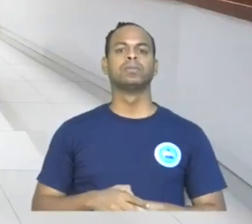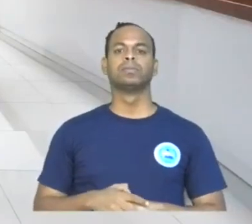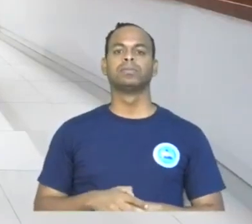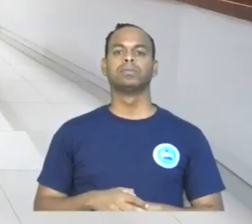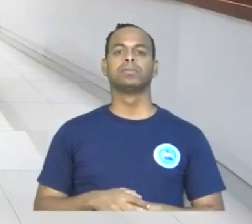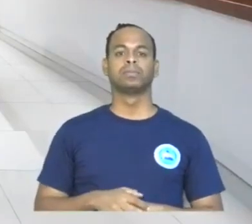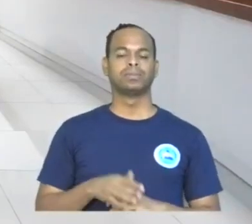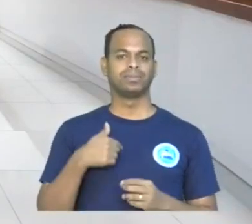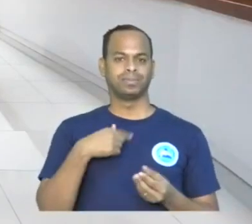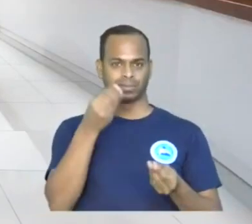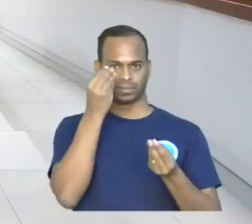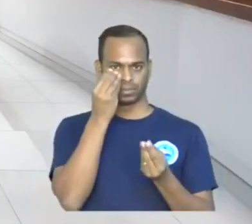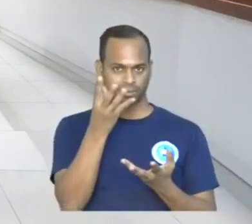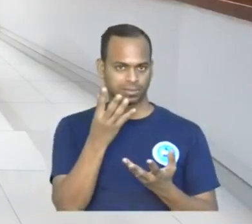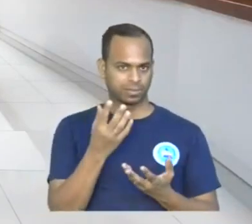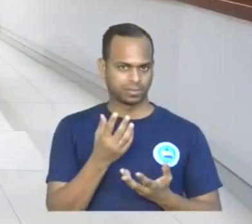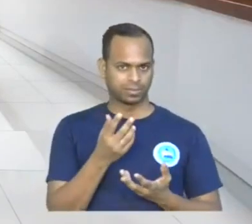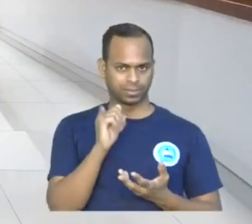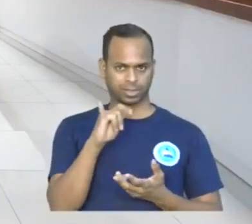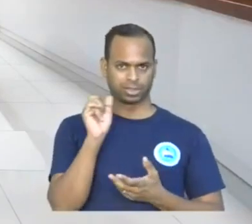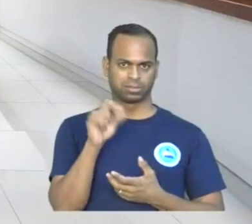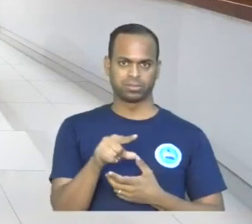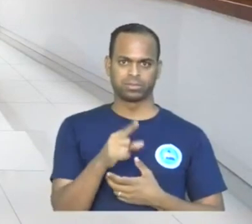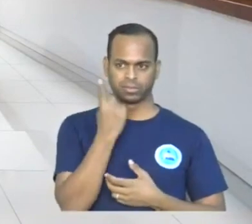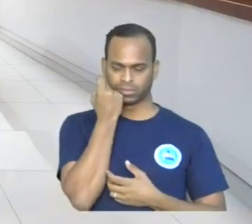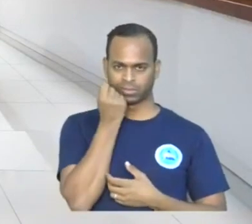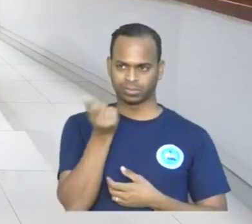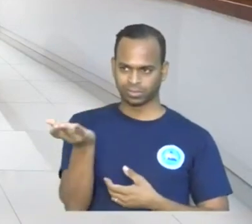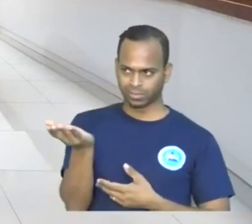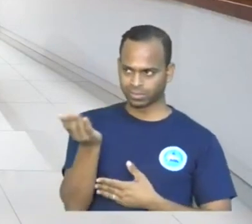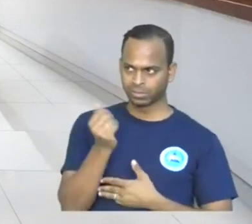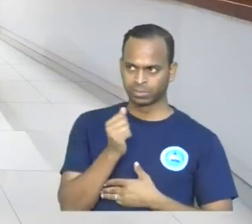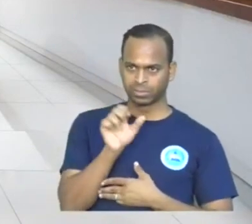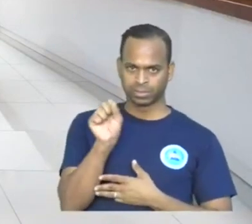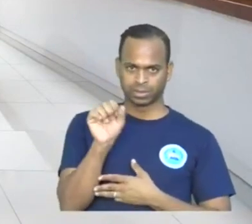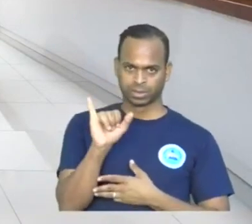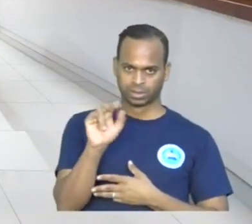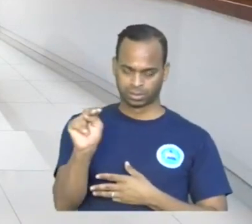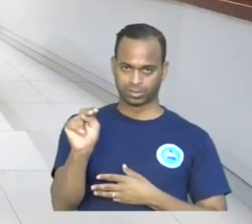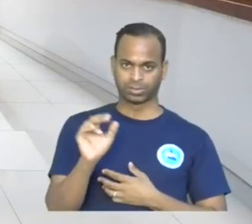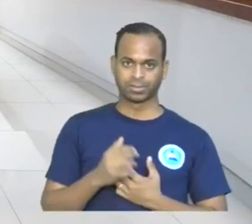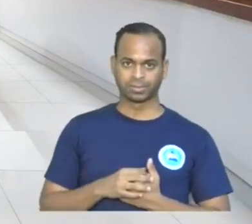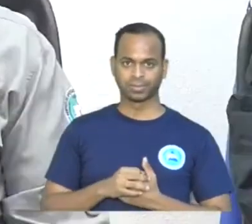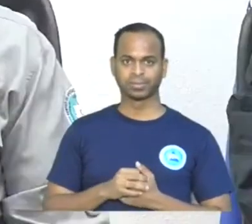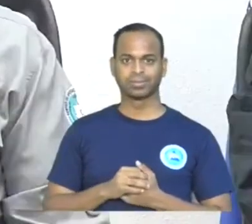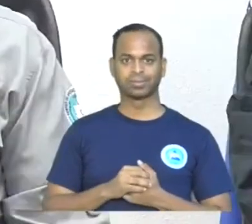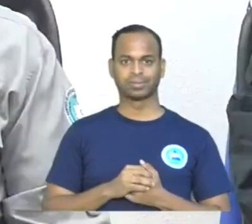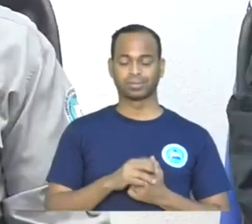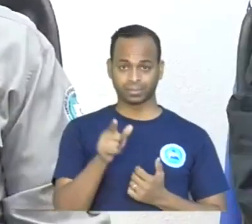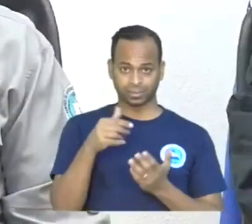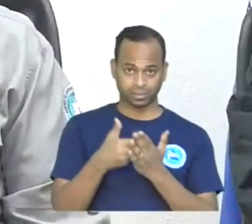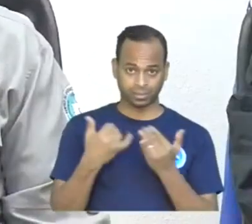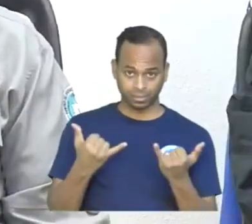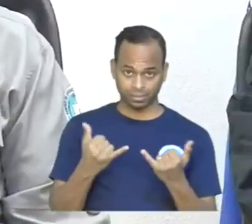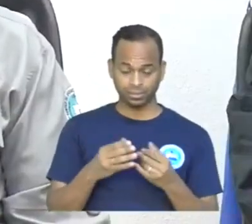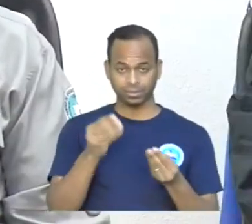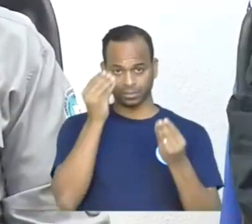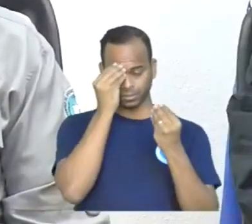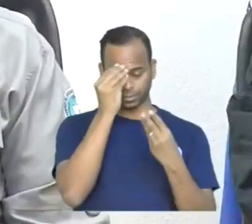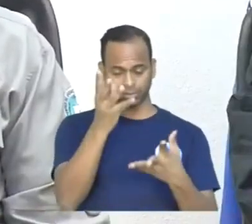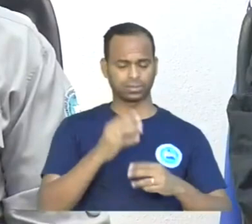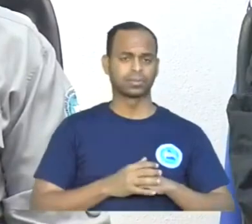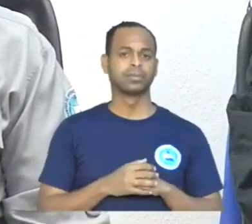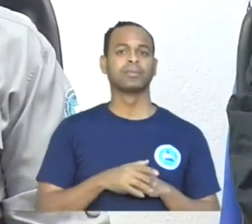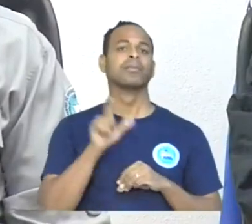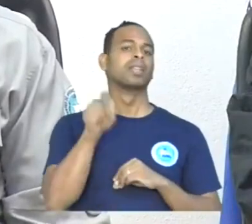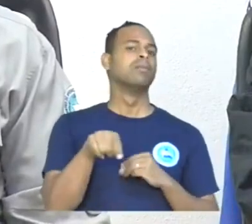Es que lo acabo de señalar ahora mismo porque esa pregunta me la hizo la jovencita de SIN. Usted no estaba, usted llegó ahora. Entonces le decía